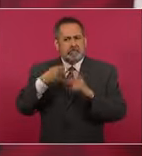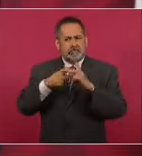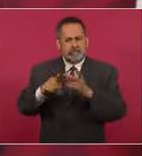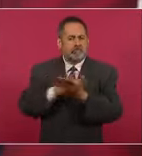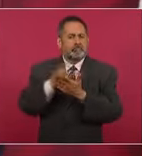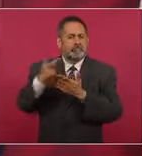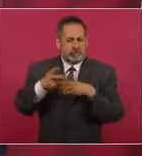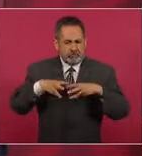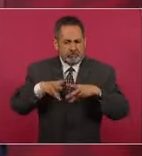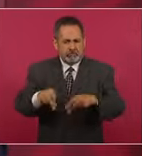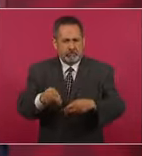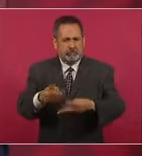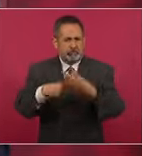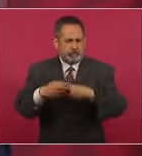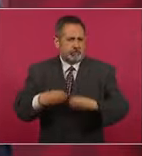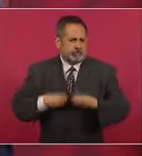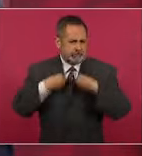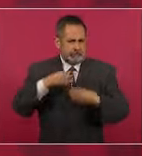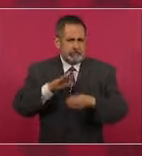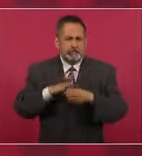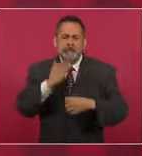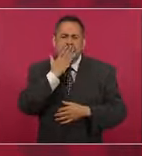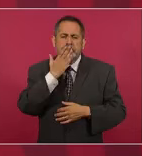de Sembrando Vida en Sonora.